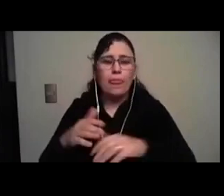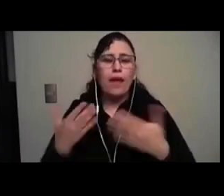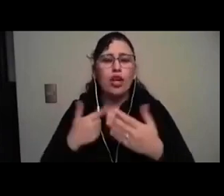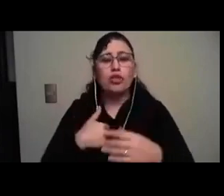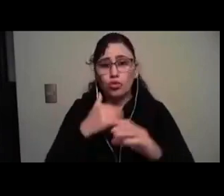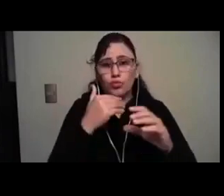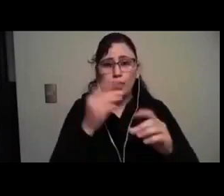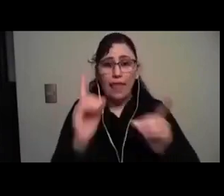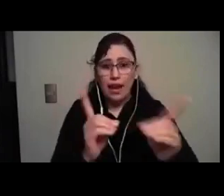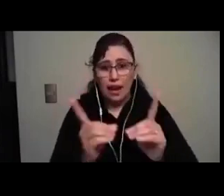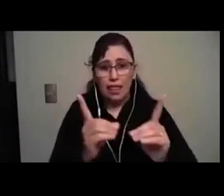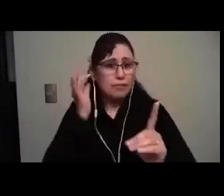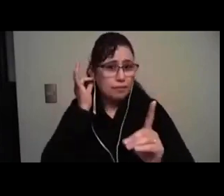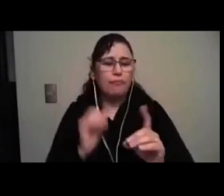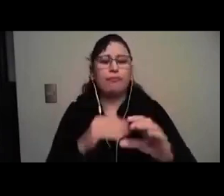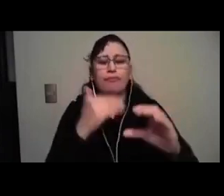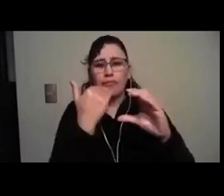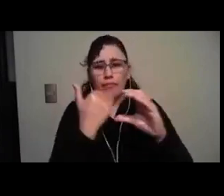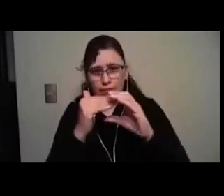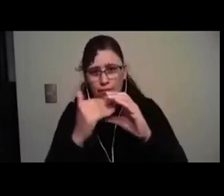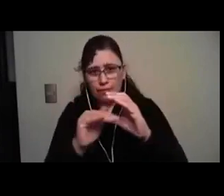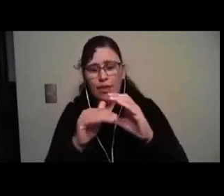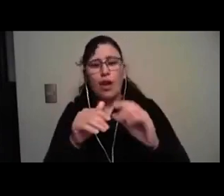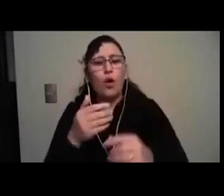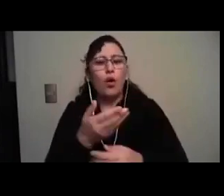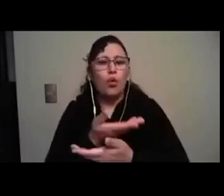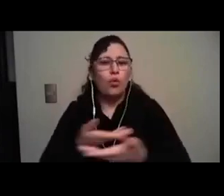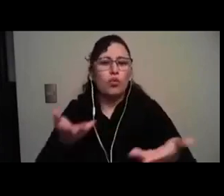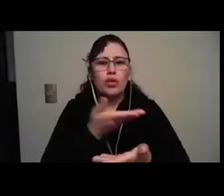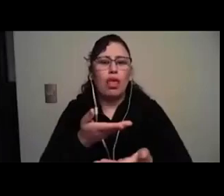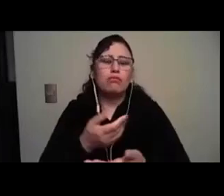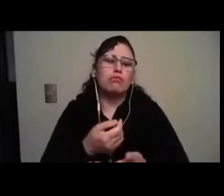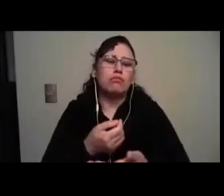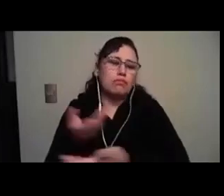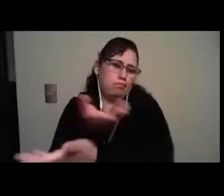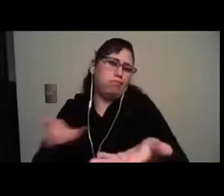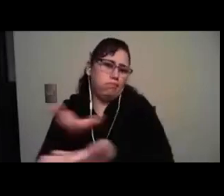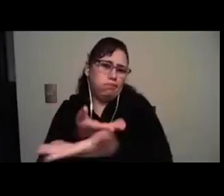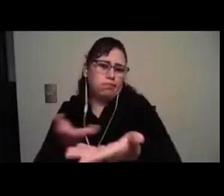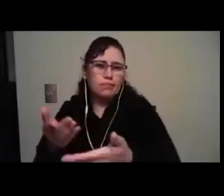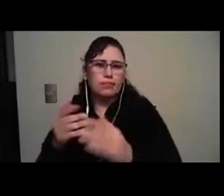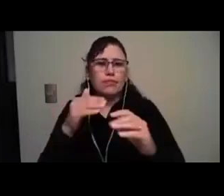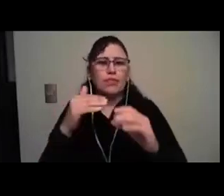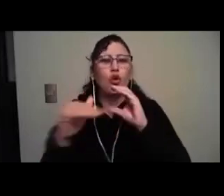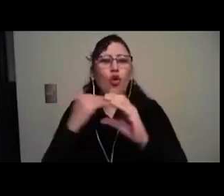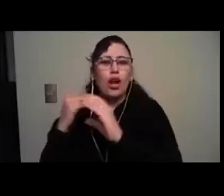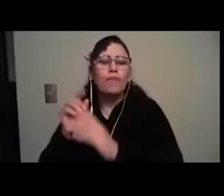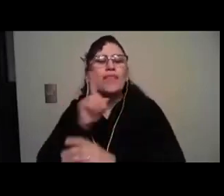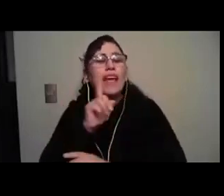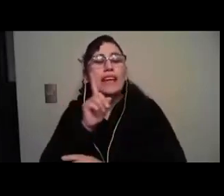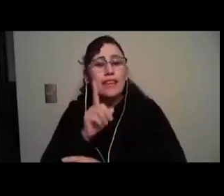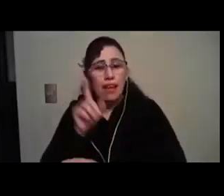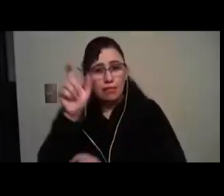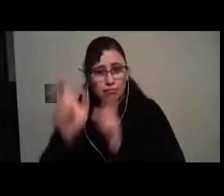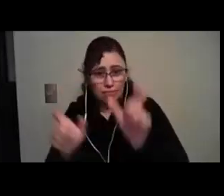intermedio de ella se vayan anotando, o cada uno de ustedes, bueno, ya tienen todo mi correo, ya, me envían un correo, ya, quienes quieran revisar la